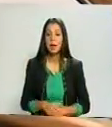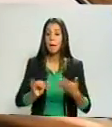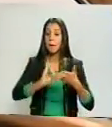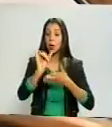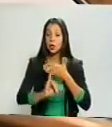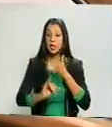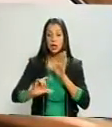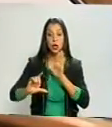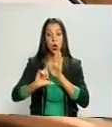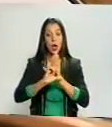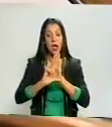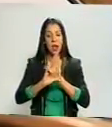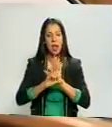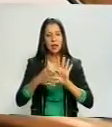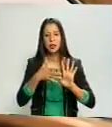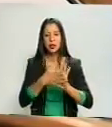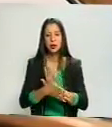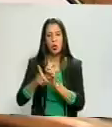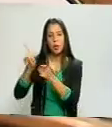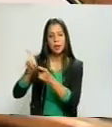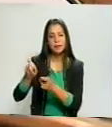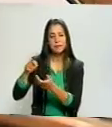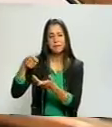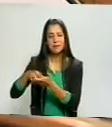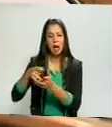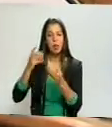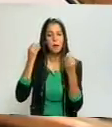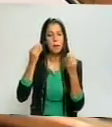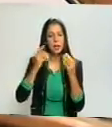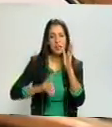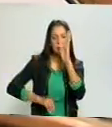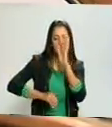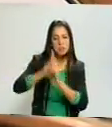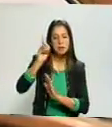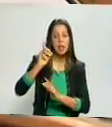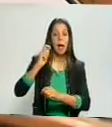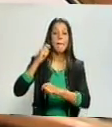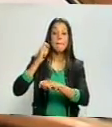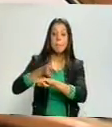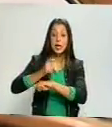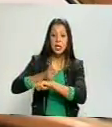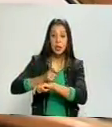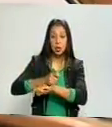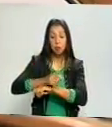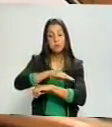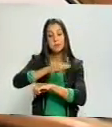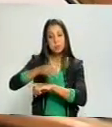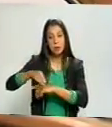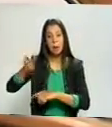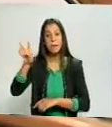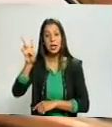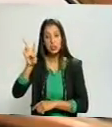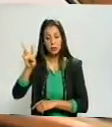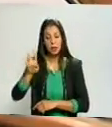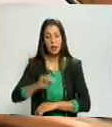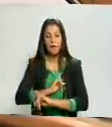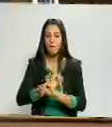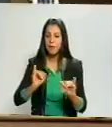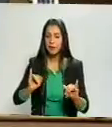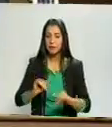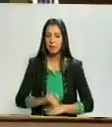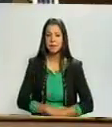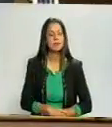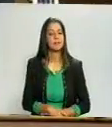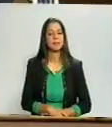Proyecto de ley del régimen tributario para el desarrollo soberano del arco minero. Es todo, presidente.